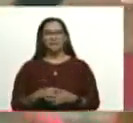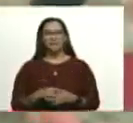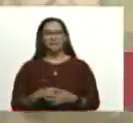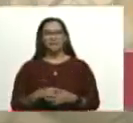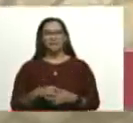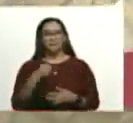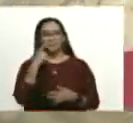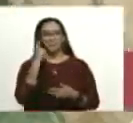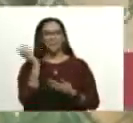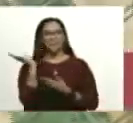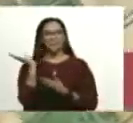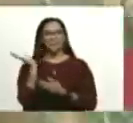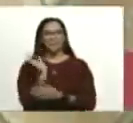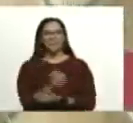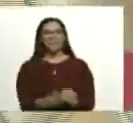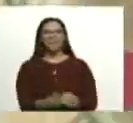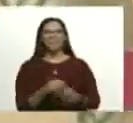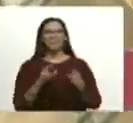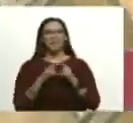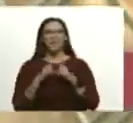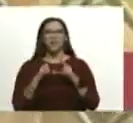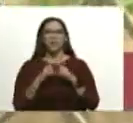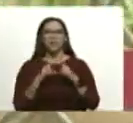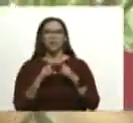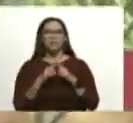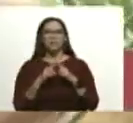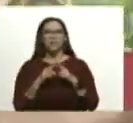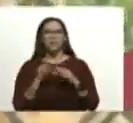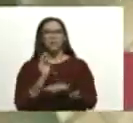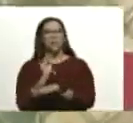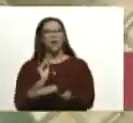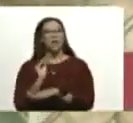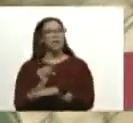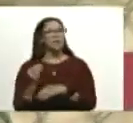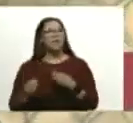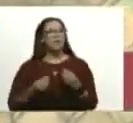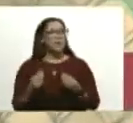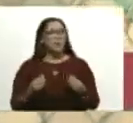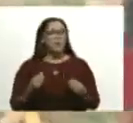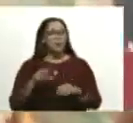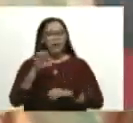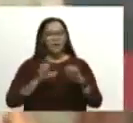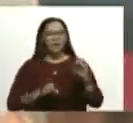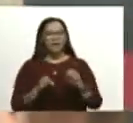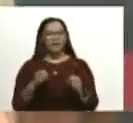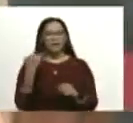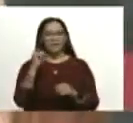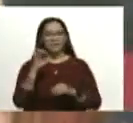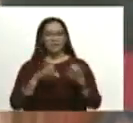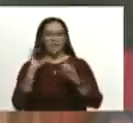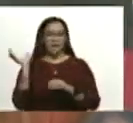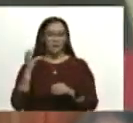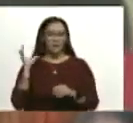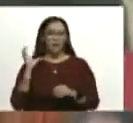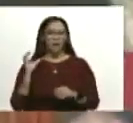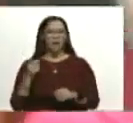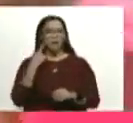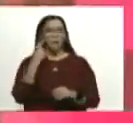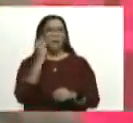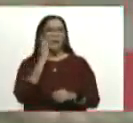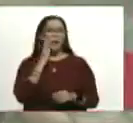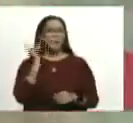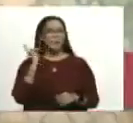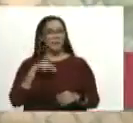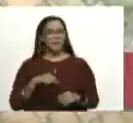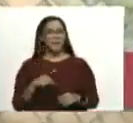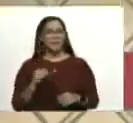Míralo ahí, mira cómo se acerca, te conoce. ¿Cómo es el cuidado de estos animales acá en el zoológico Caricuao? Además, ahí vemos a la mamá también. Ella